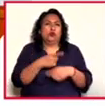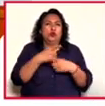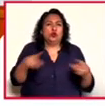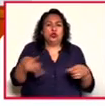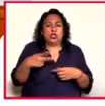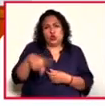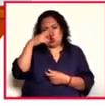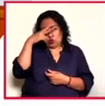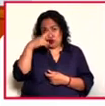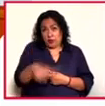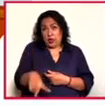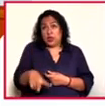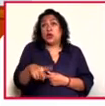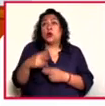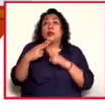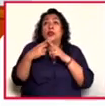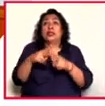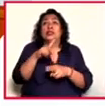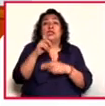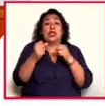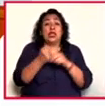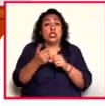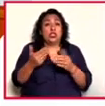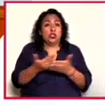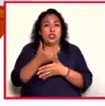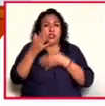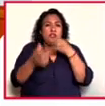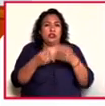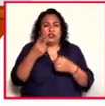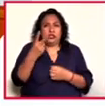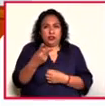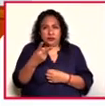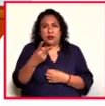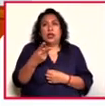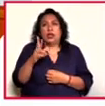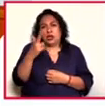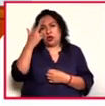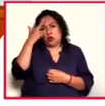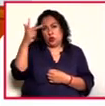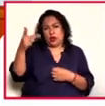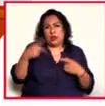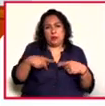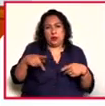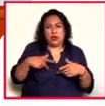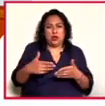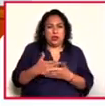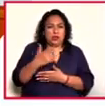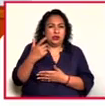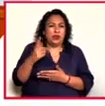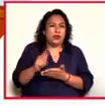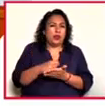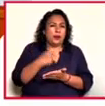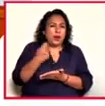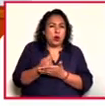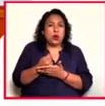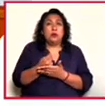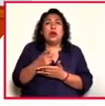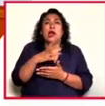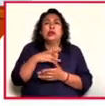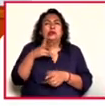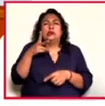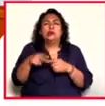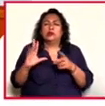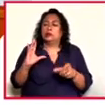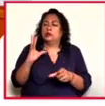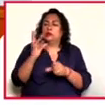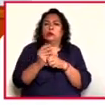país. A 100 años de su natalicio, Noticias 22 recuerda al artista tamaulipeco con un breve recorrido